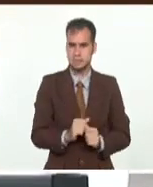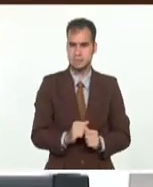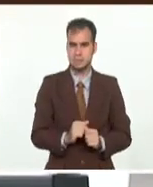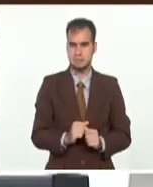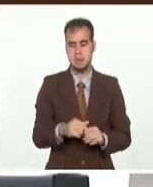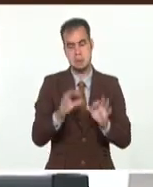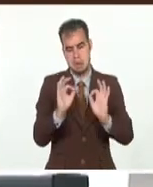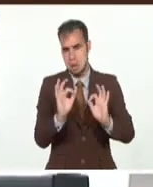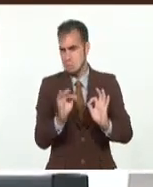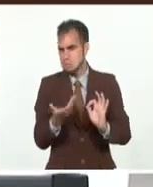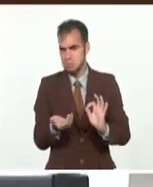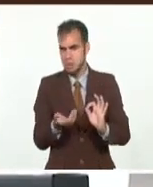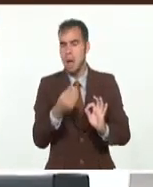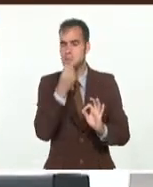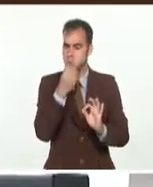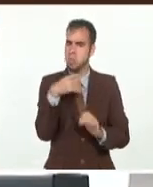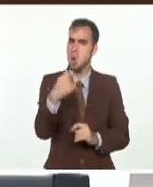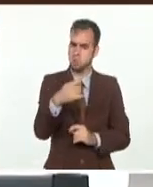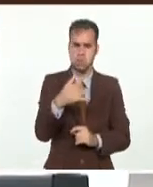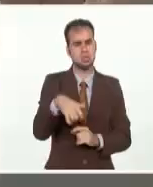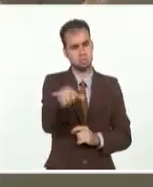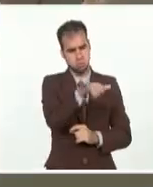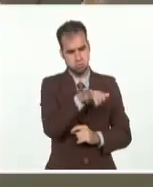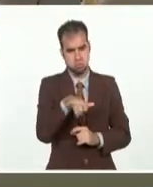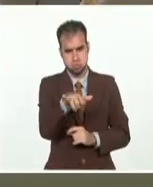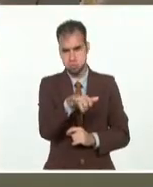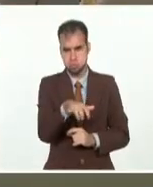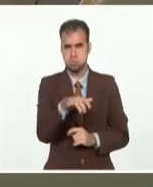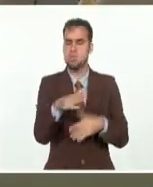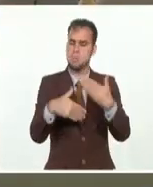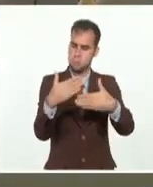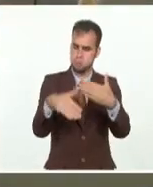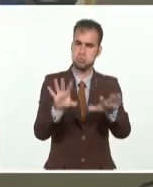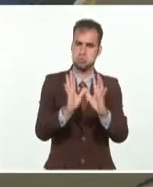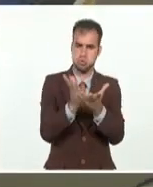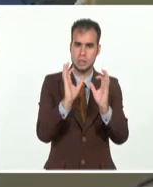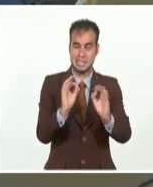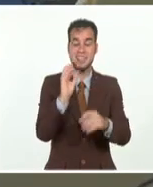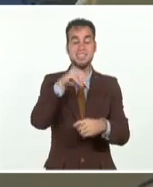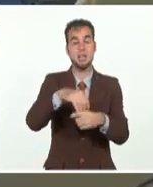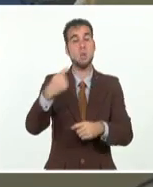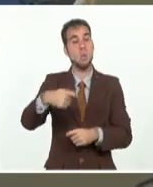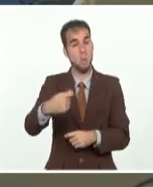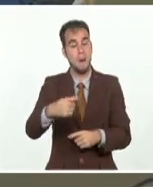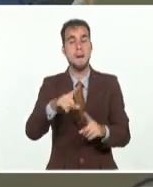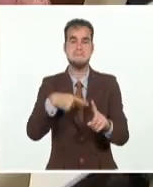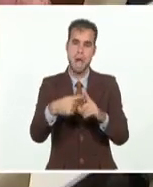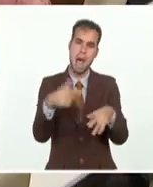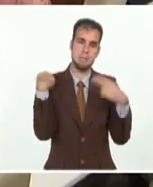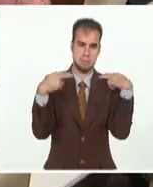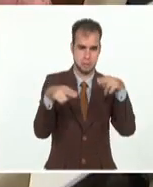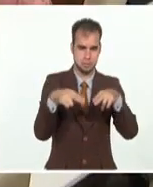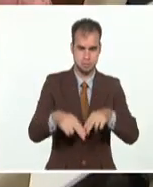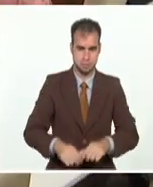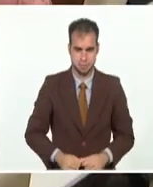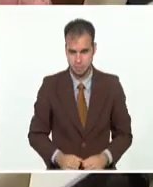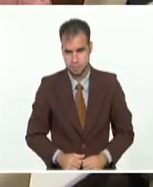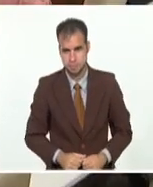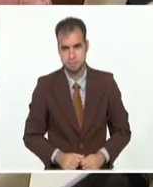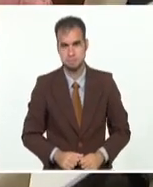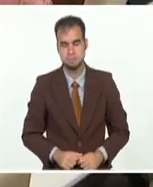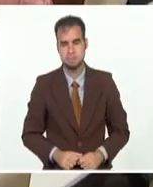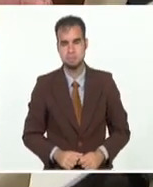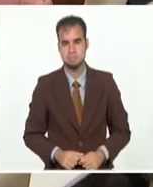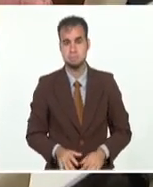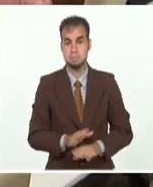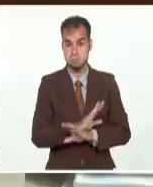el acceso pleno a la justicia y el debido proceso, tanto en el ámbito judicial como administrativo. Luego de este paso,